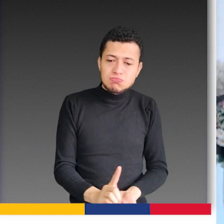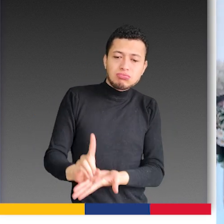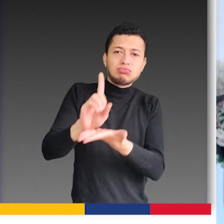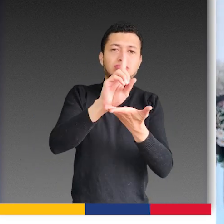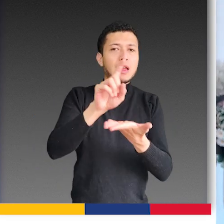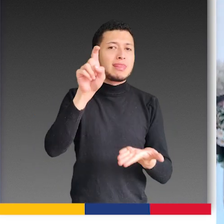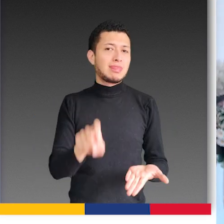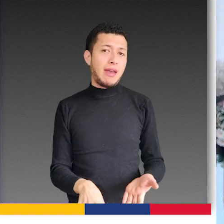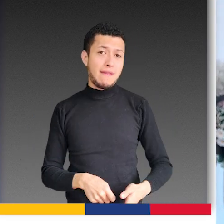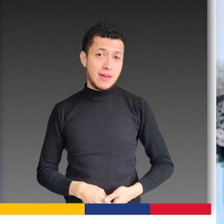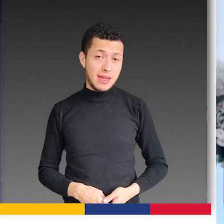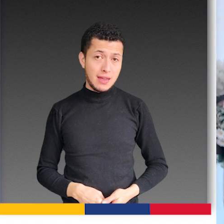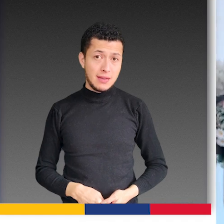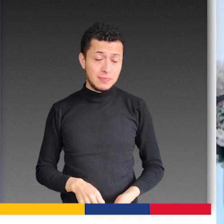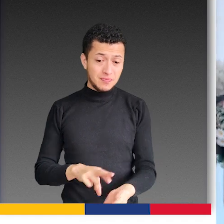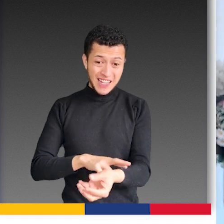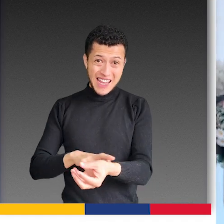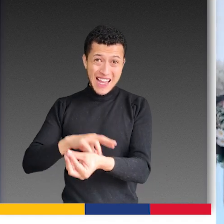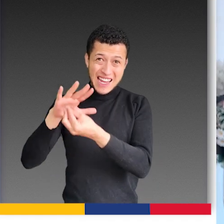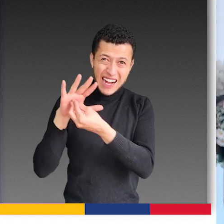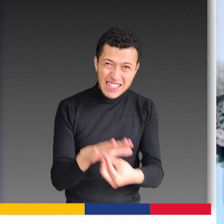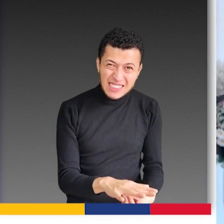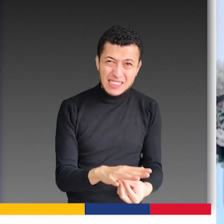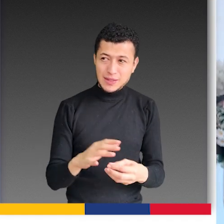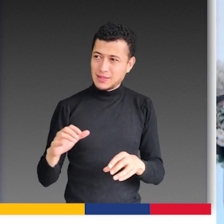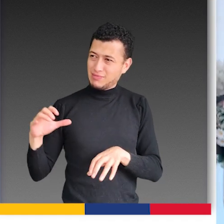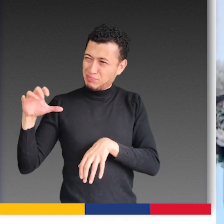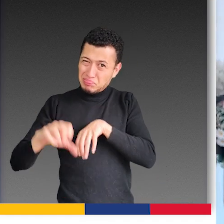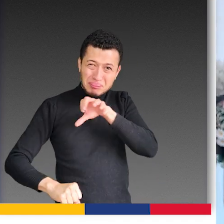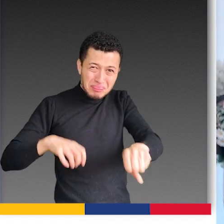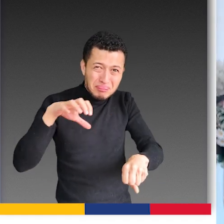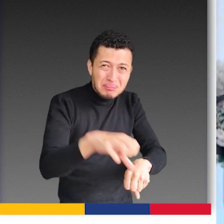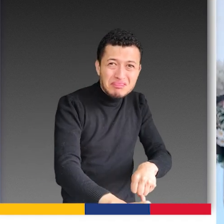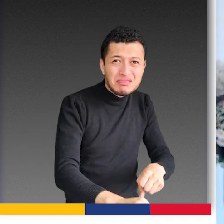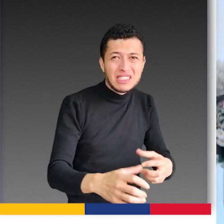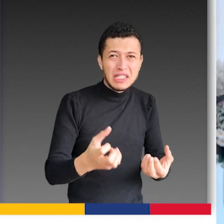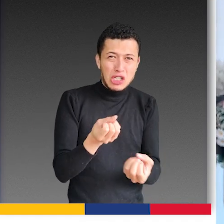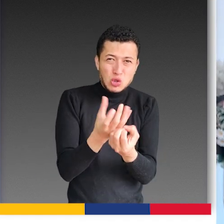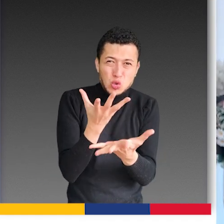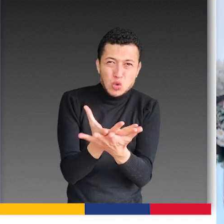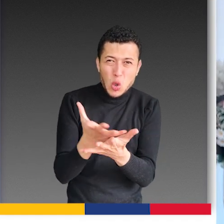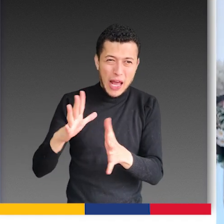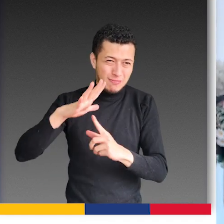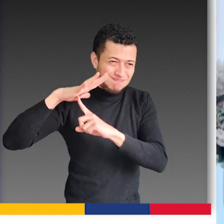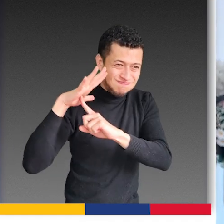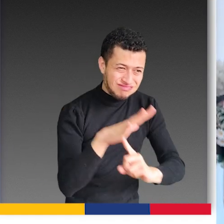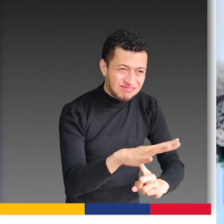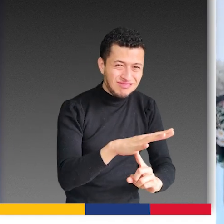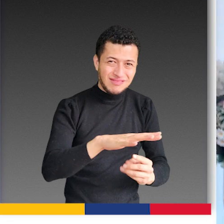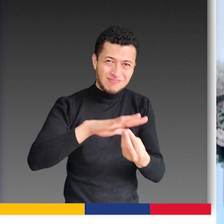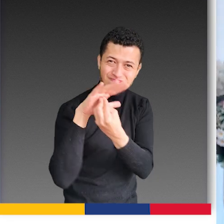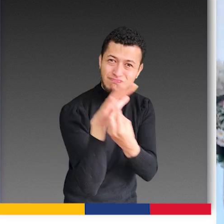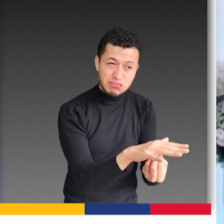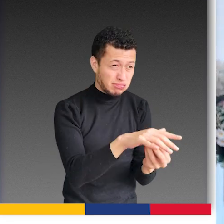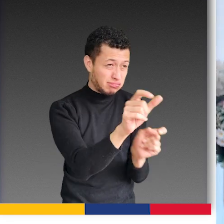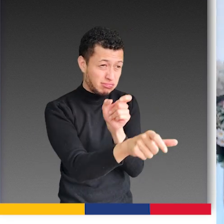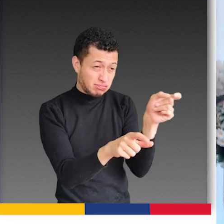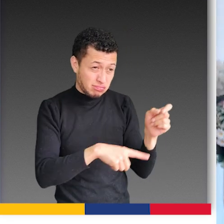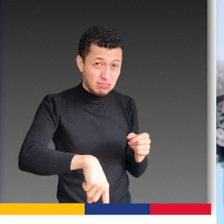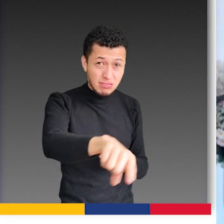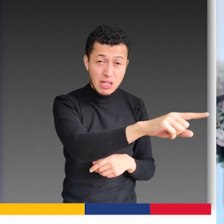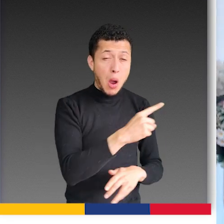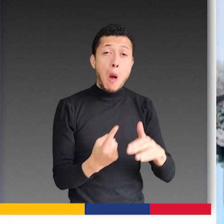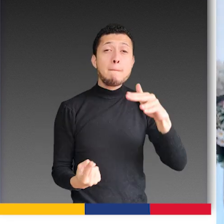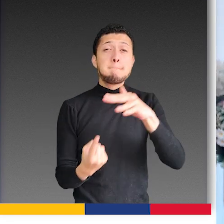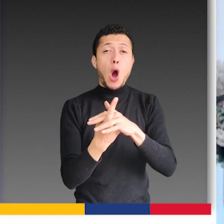nuestra dignidad como seres humanos. El racismo, el colonialismo y esas estructuras